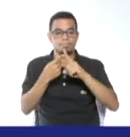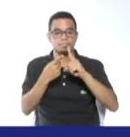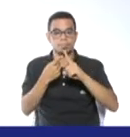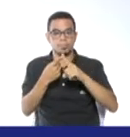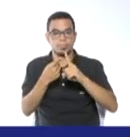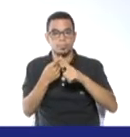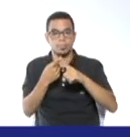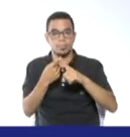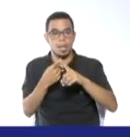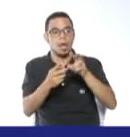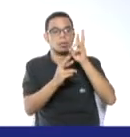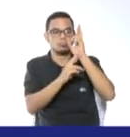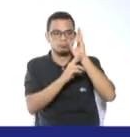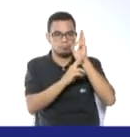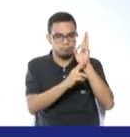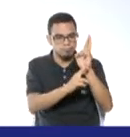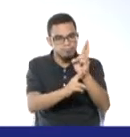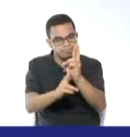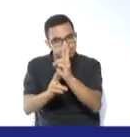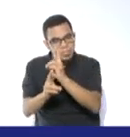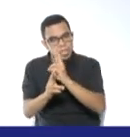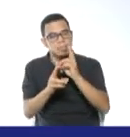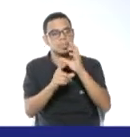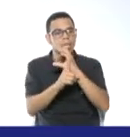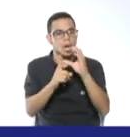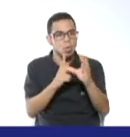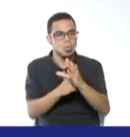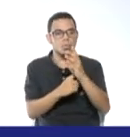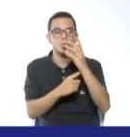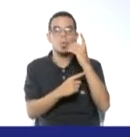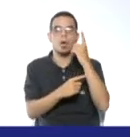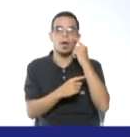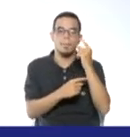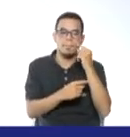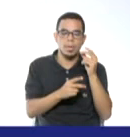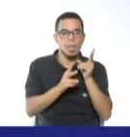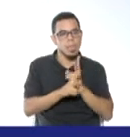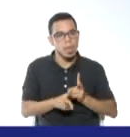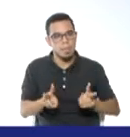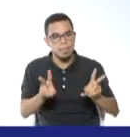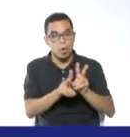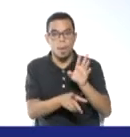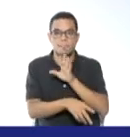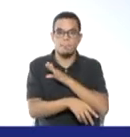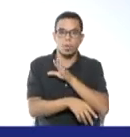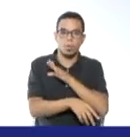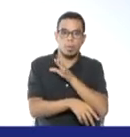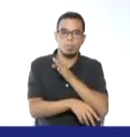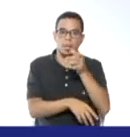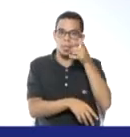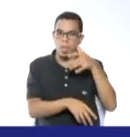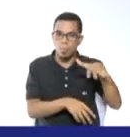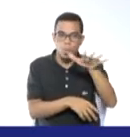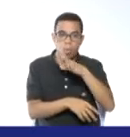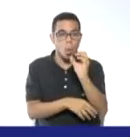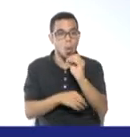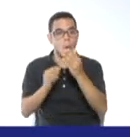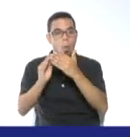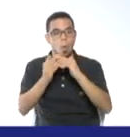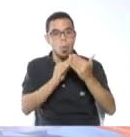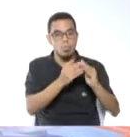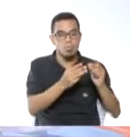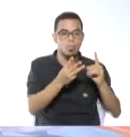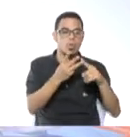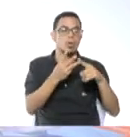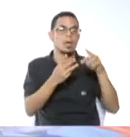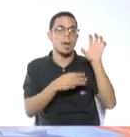que reconocer y respetar la cultura, los valores, las tradiciones propias de cada pueblo o comunidad o país.